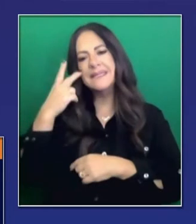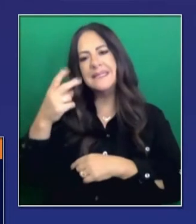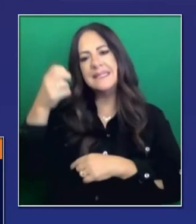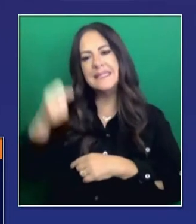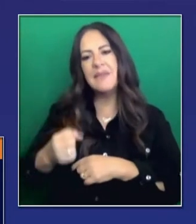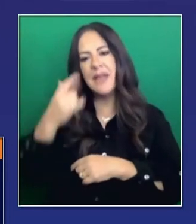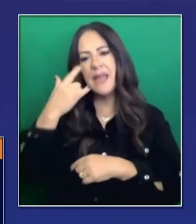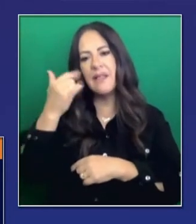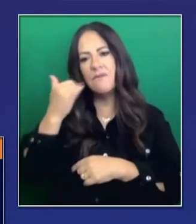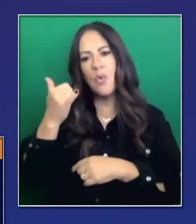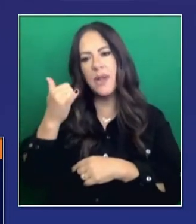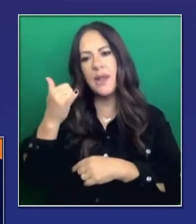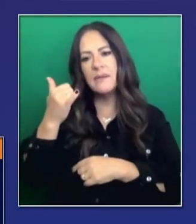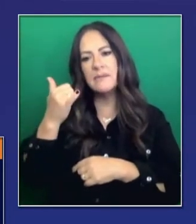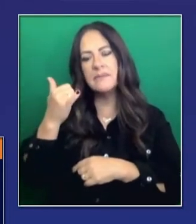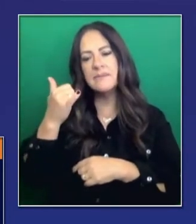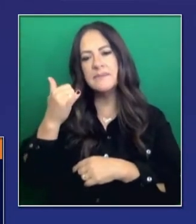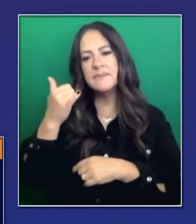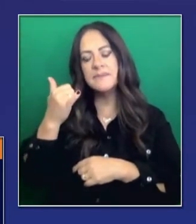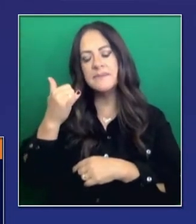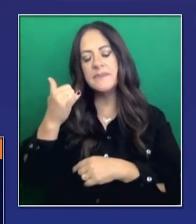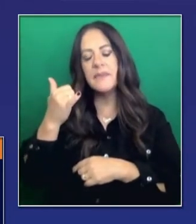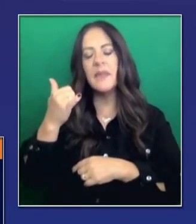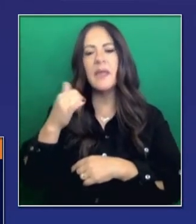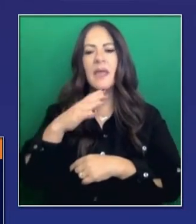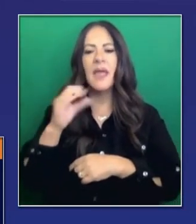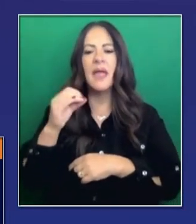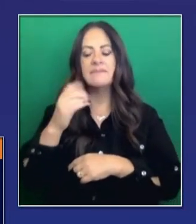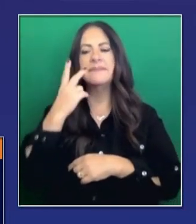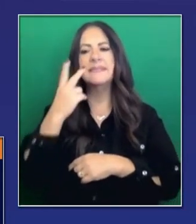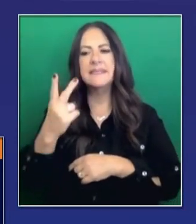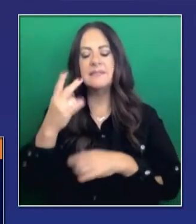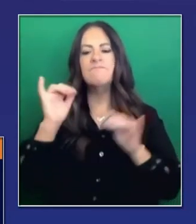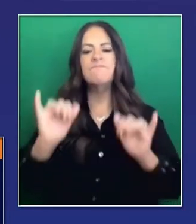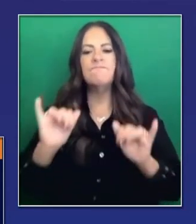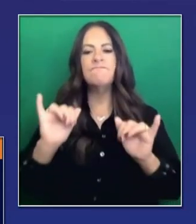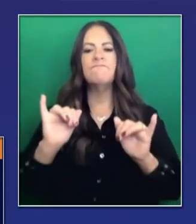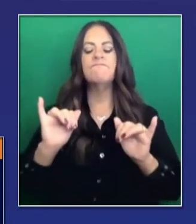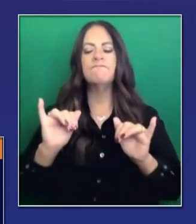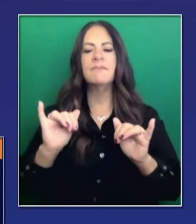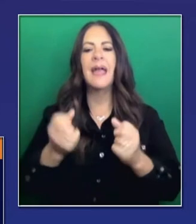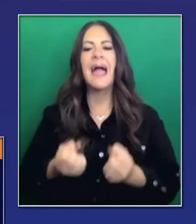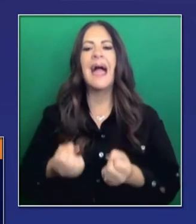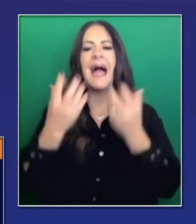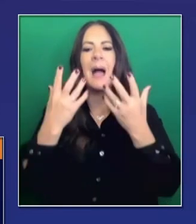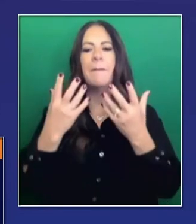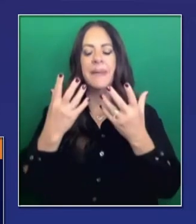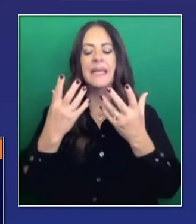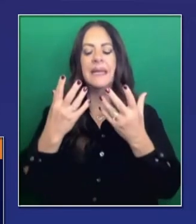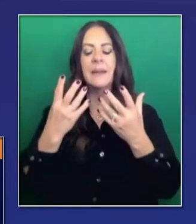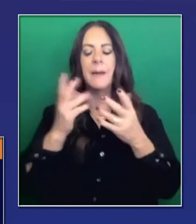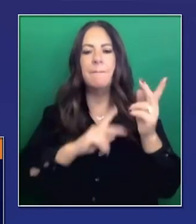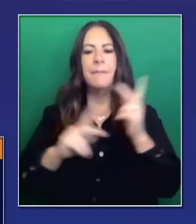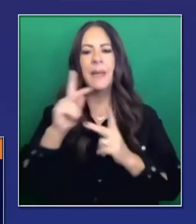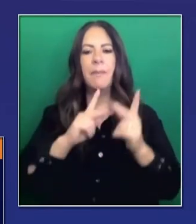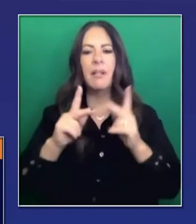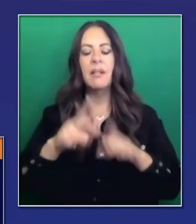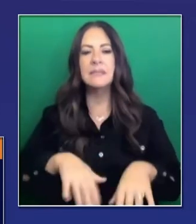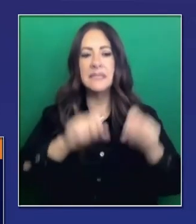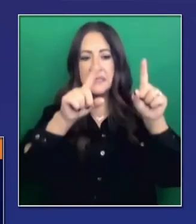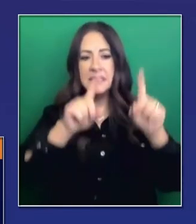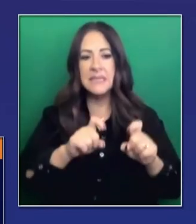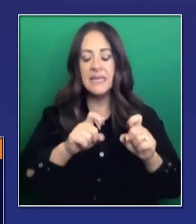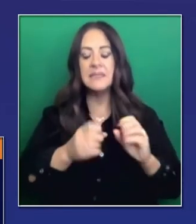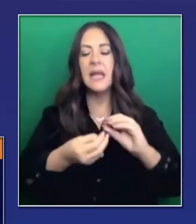del sur de California, más ampliamente, sobre el índice de crecimiento en el número de casos en el